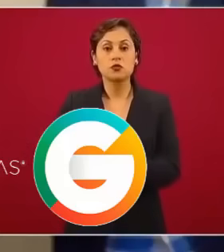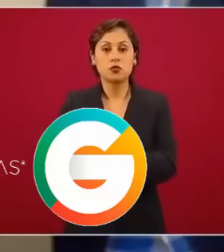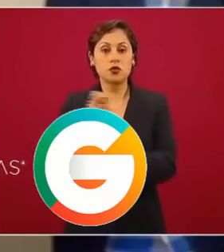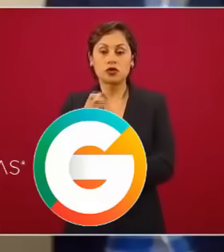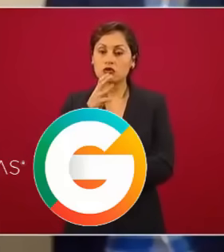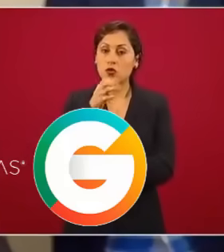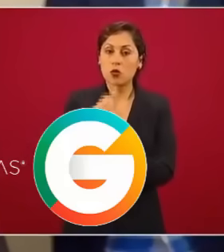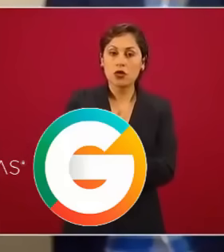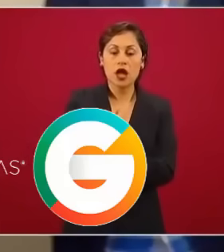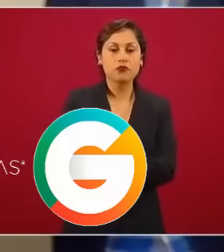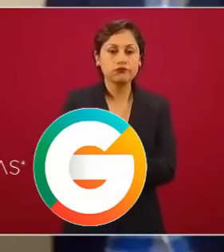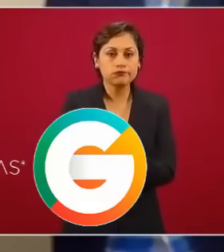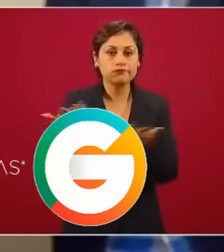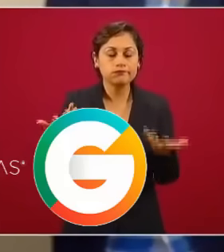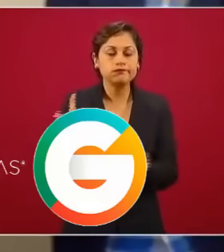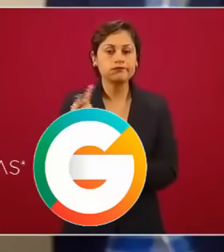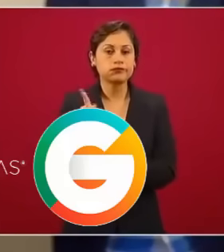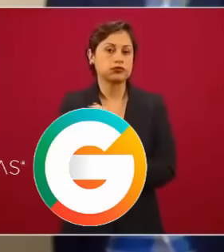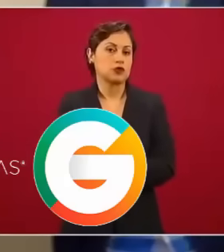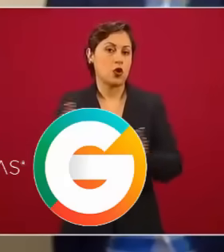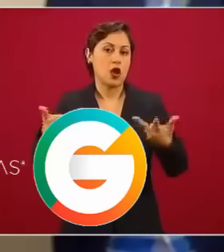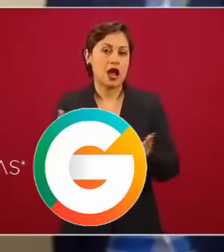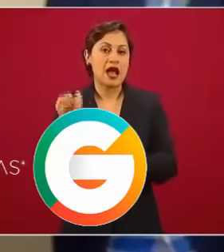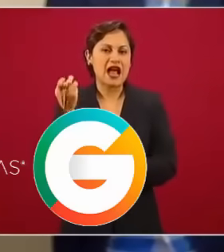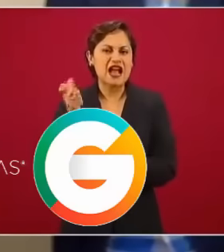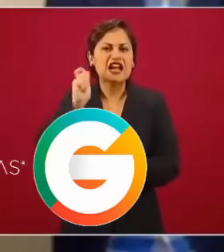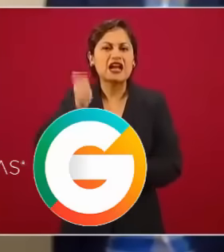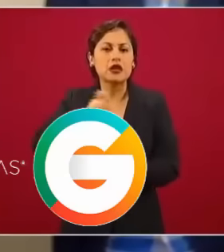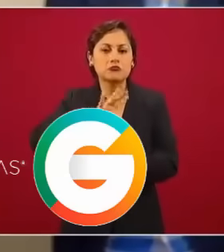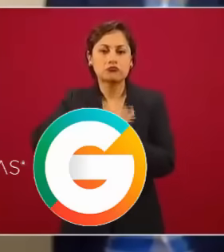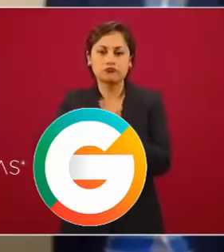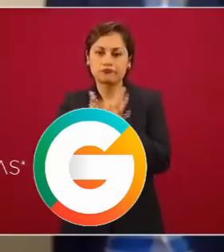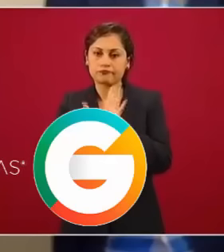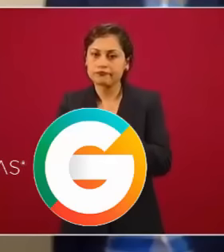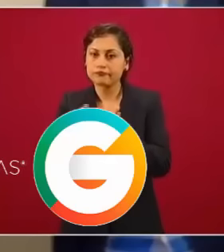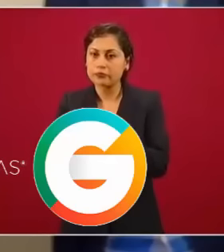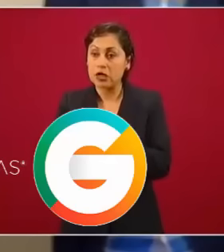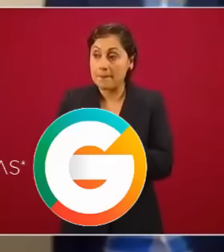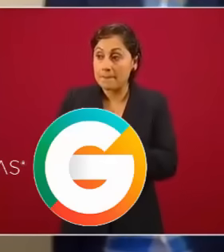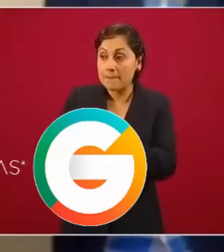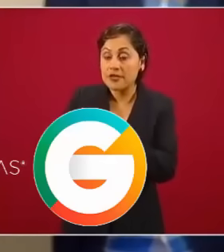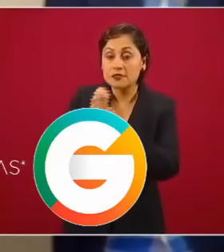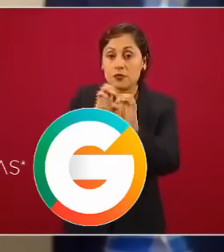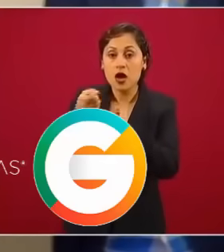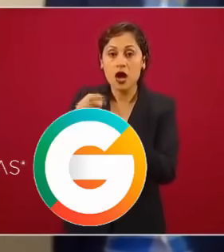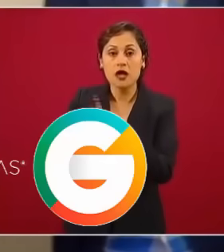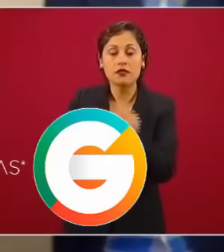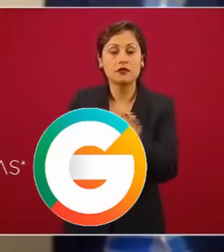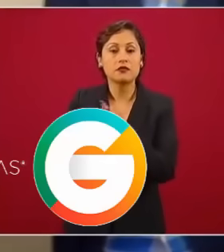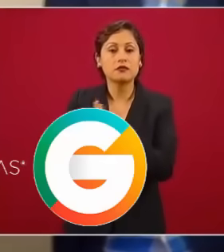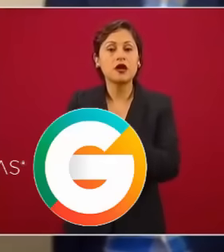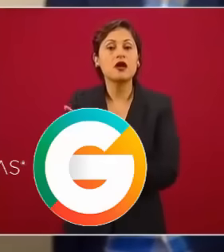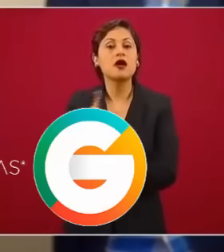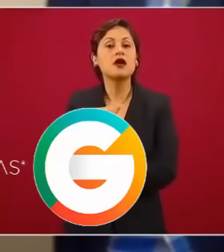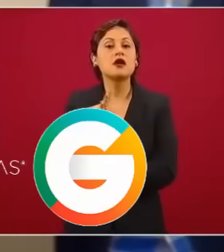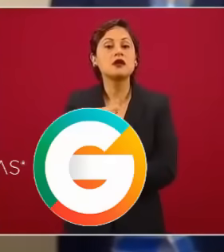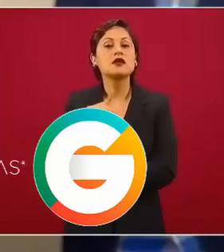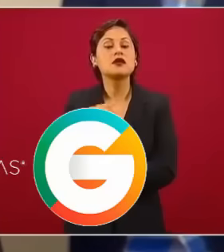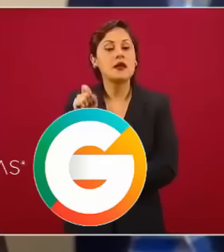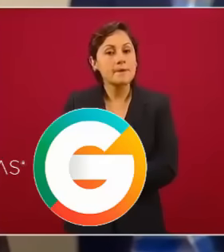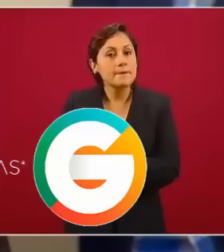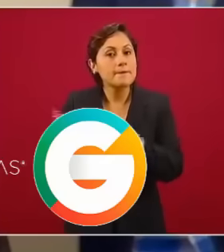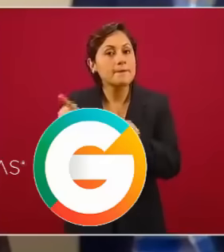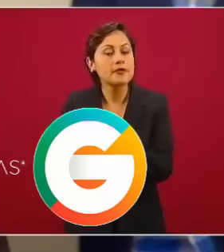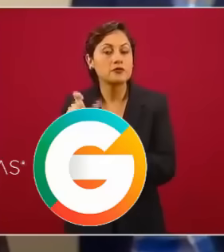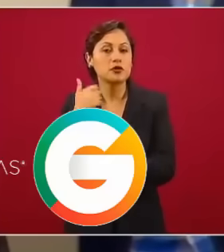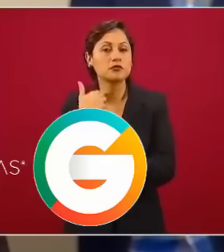Luna, pero no lo hizo, presidente. Esto es complicidad. En el documental se destaca también que el general Ángeles le hizo saber a Calderón que la estrategia